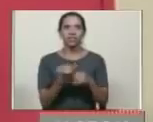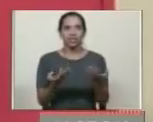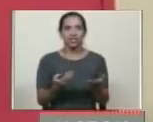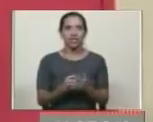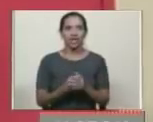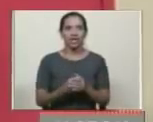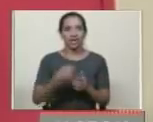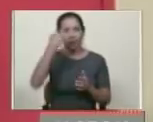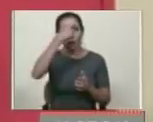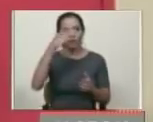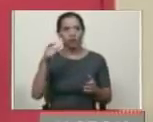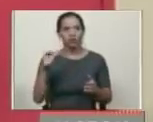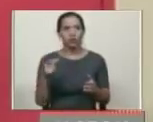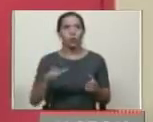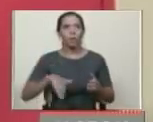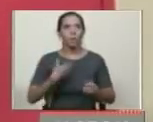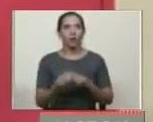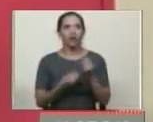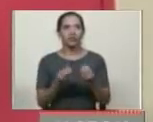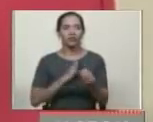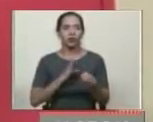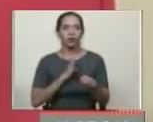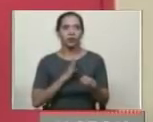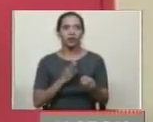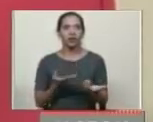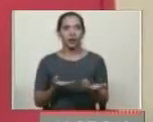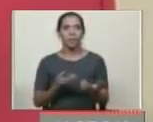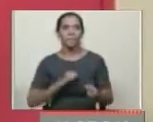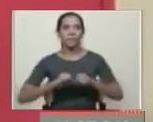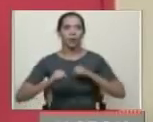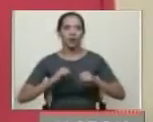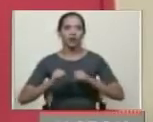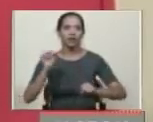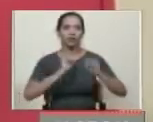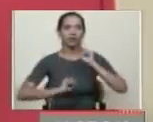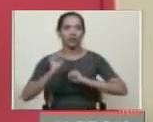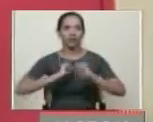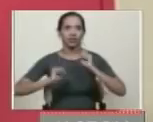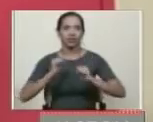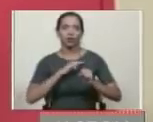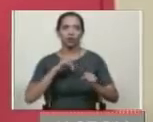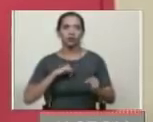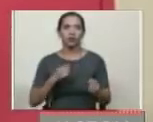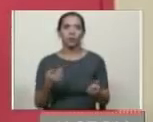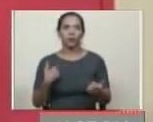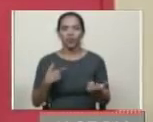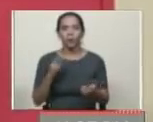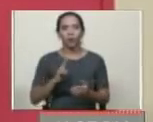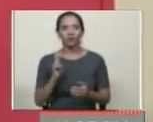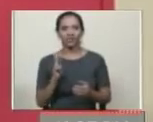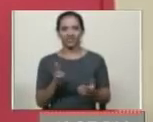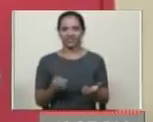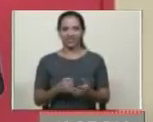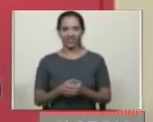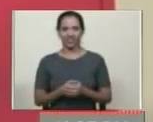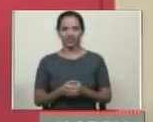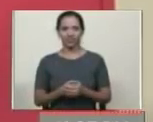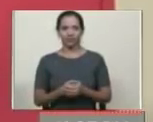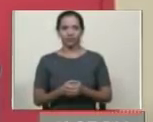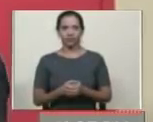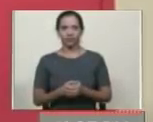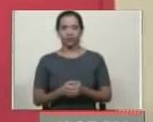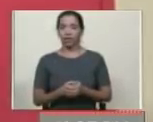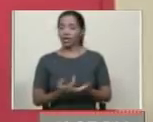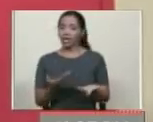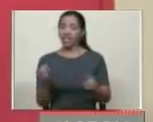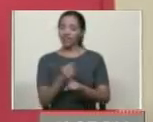trata, pueda hacerse parte de esa causa, promoverla, defenderla, y nosotros podamos aterrizar eso en la tipificación de la violencia digital en